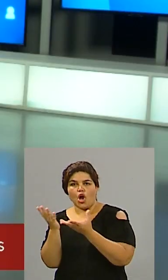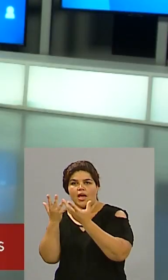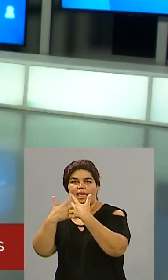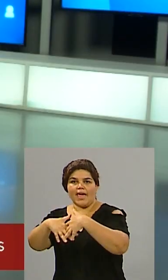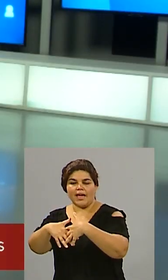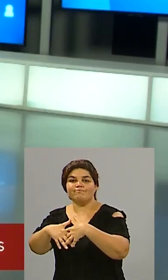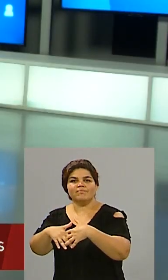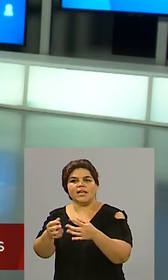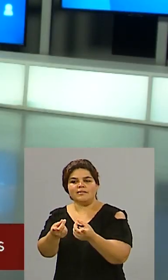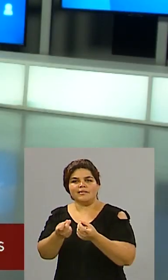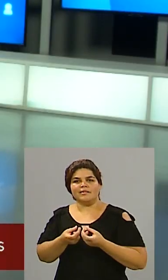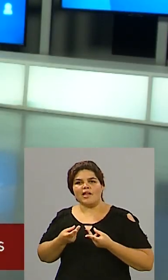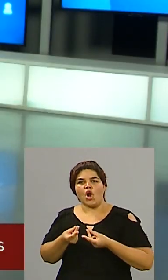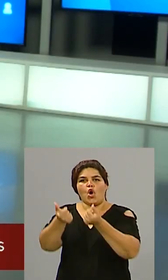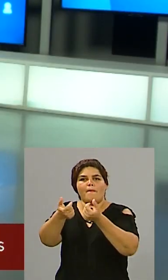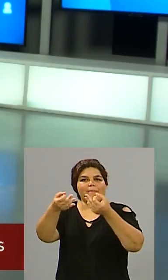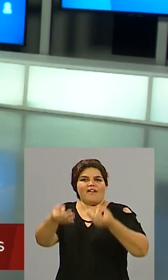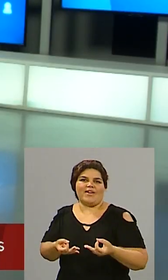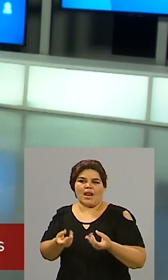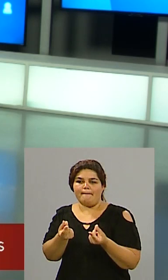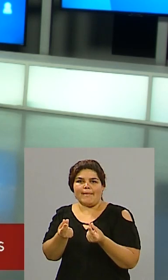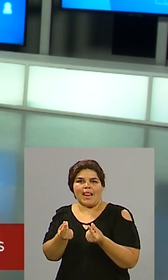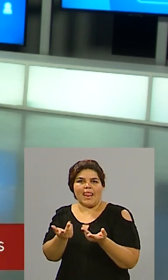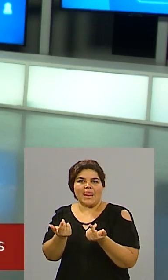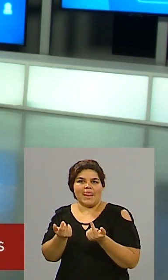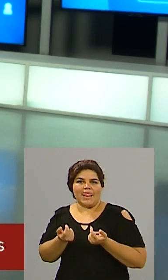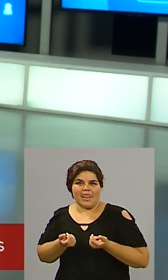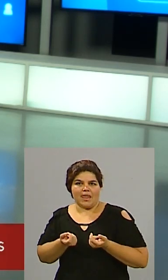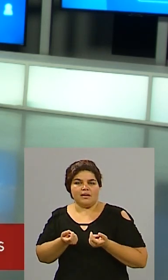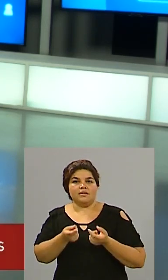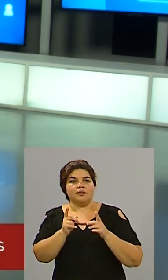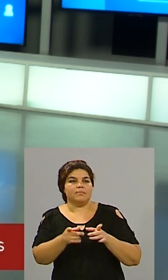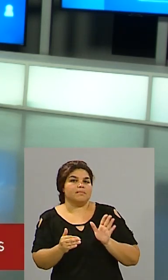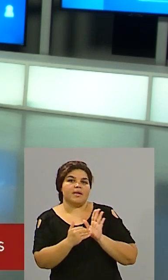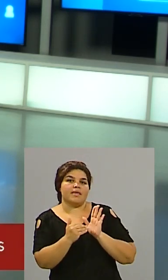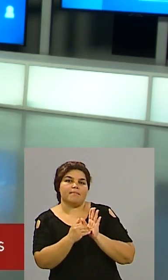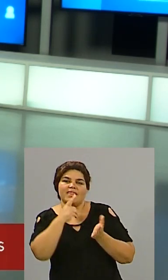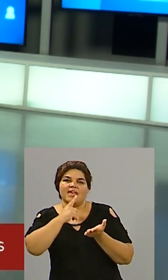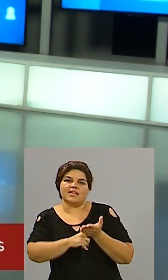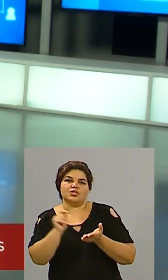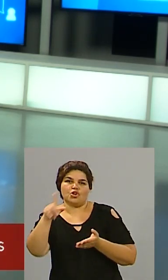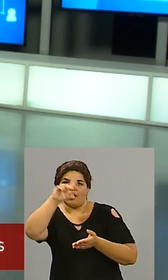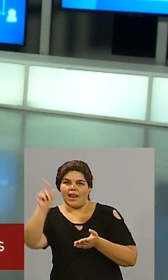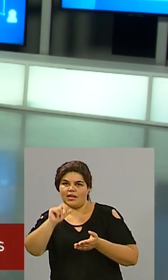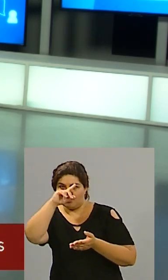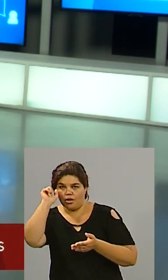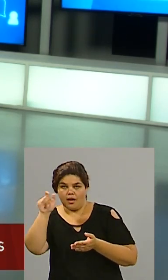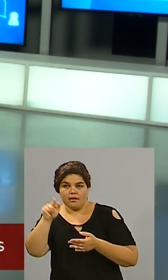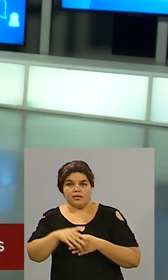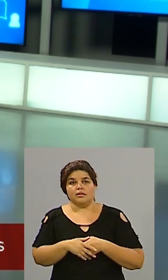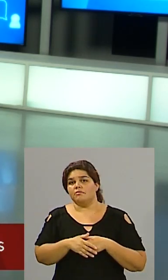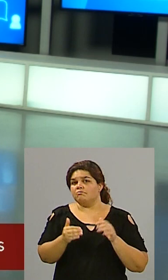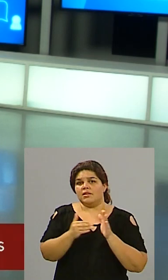tecnología. Depende, por eso hacíamos referencia de las decisiones que pueda tomar un gobierno nacional. Depende mucho. La injerencia en los estados, ya sea municipales